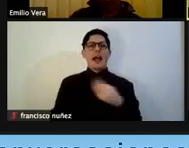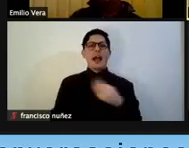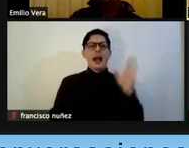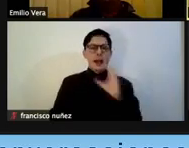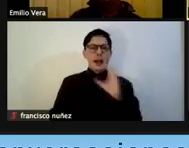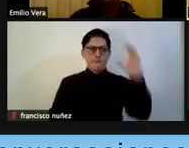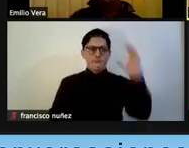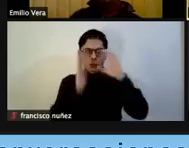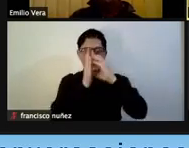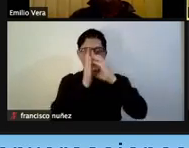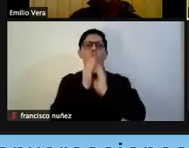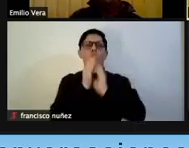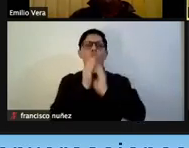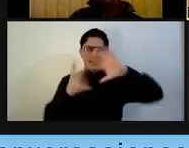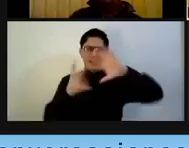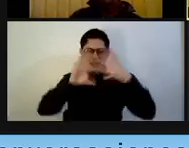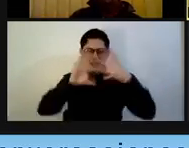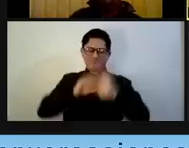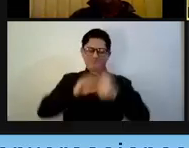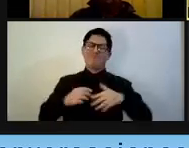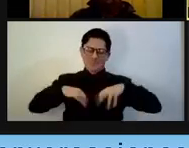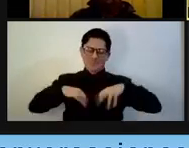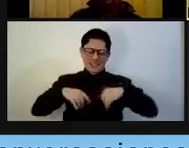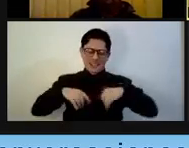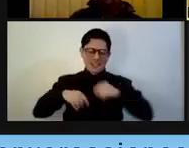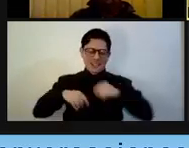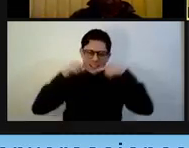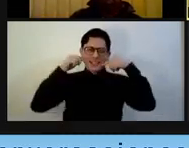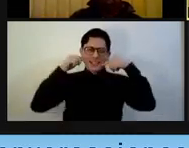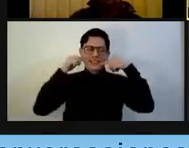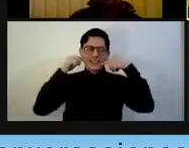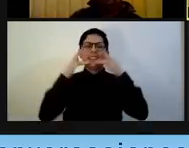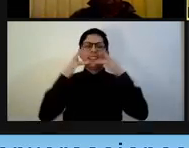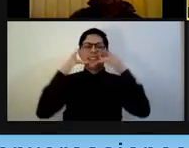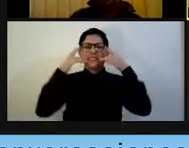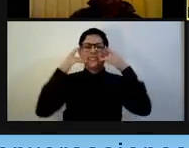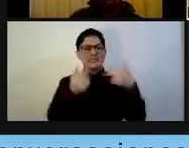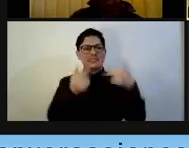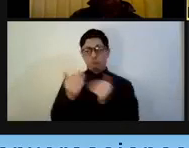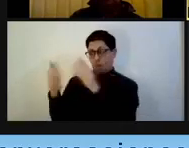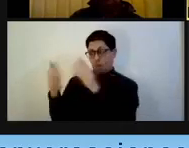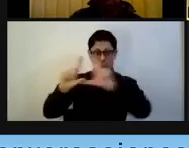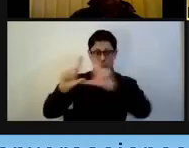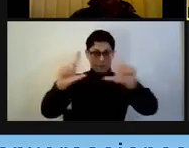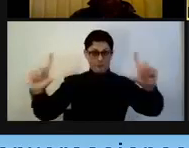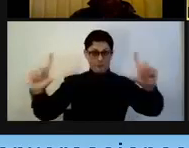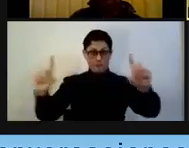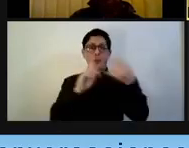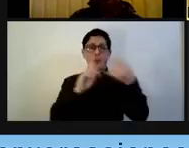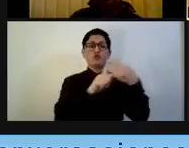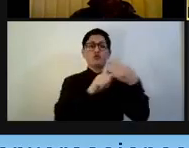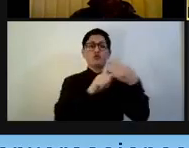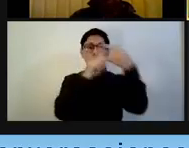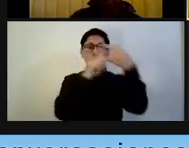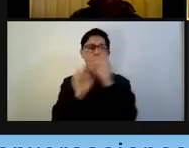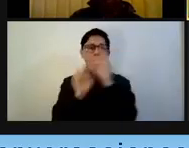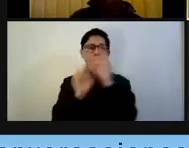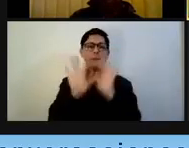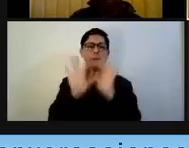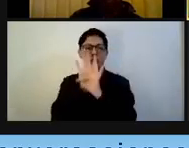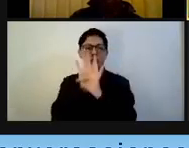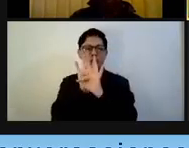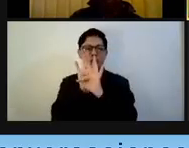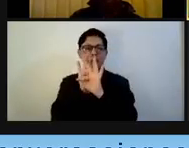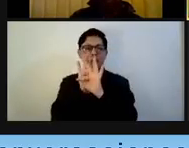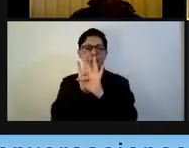con ustedes este espacio a través de la plataforma Zoom y Facebook Live para divulgar la geofísica en un formato virtual